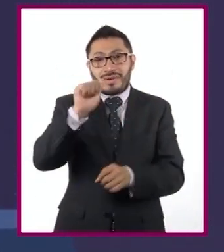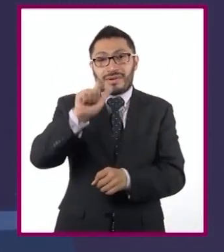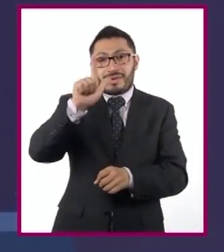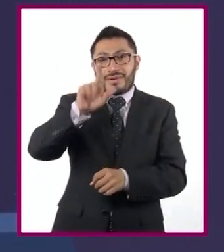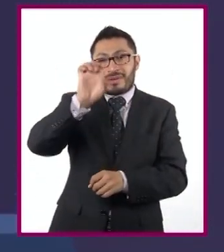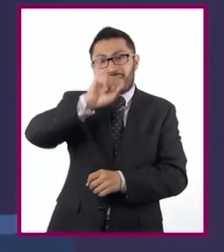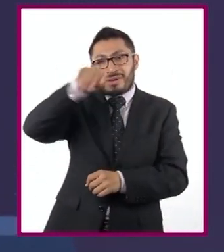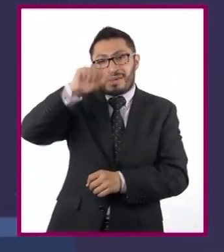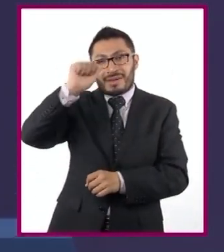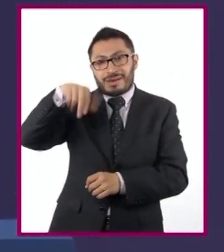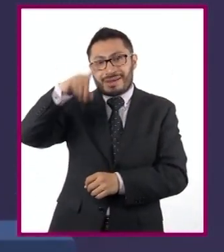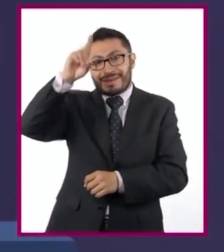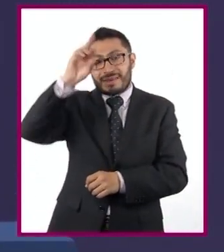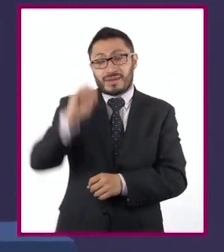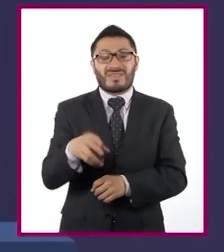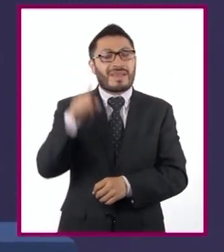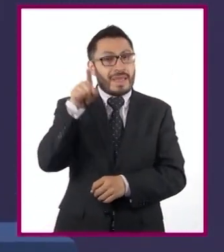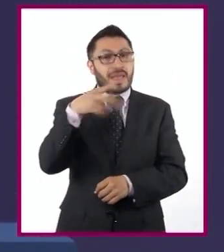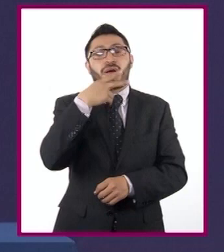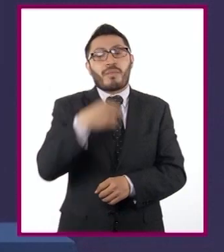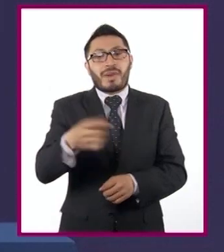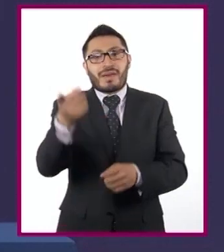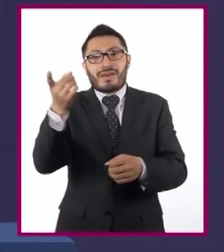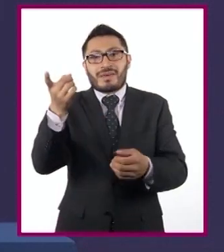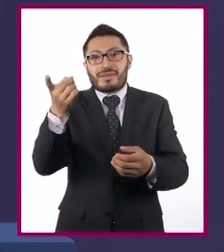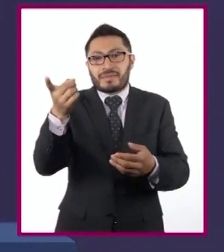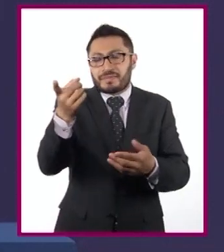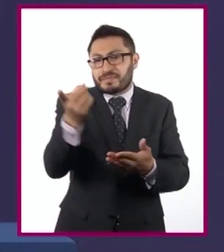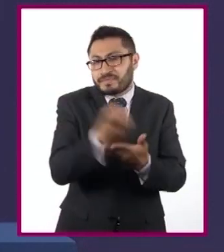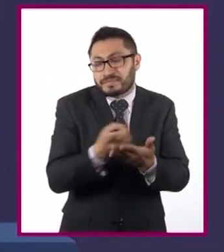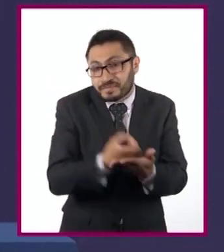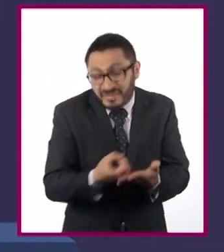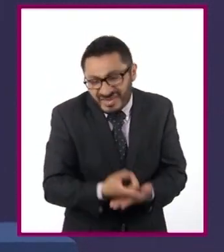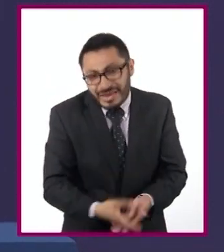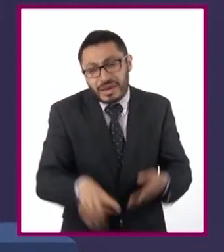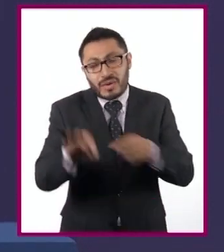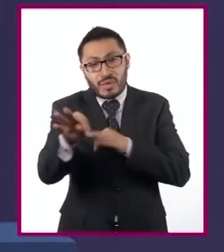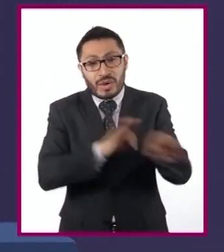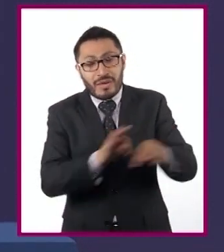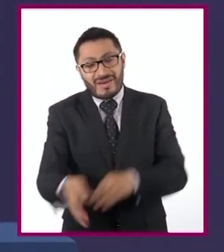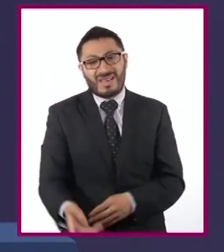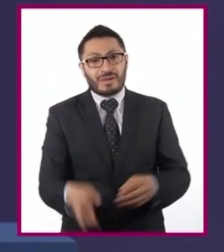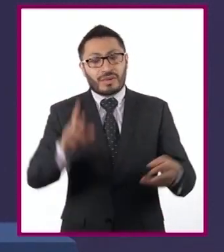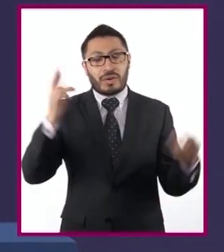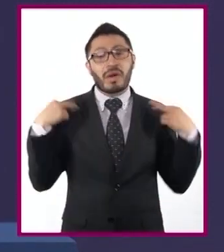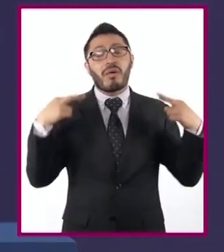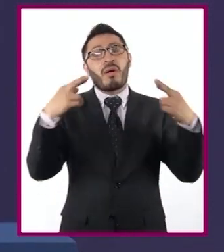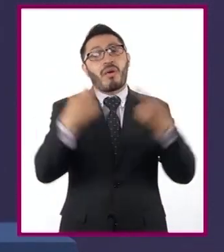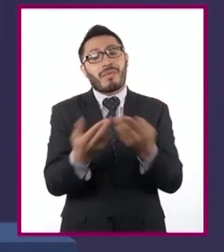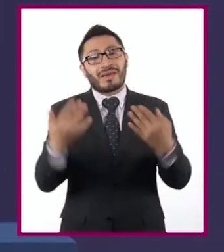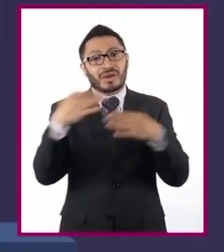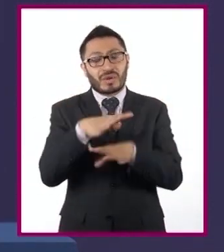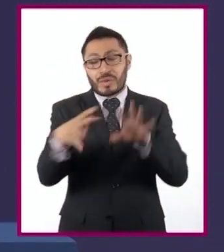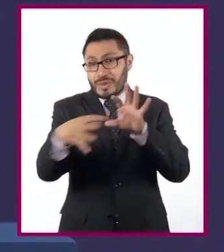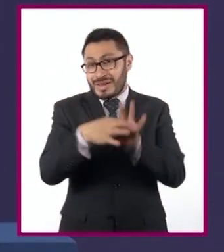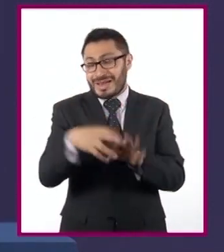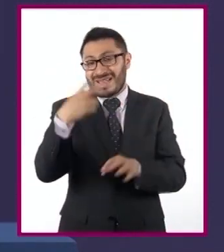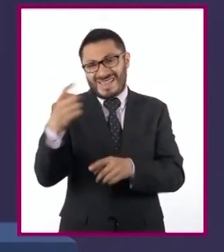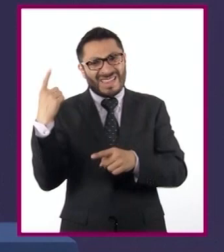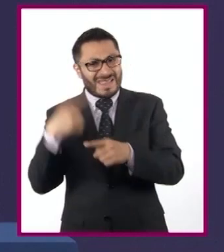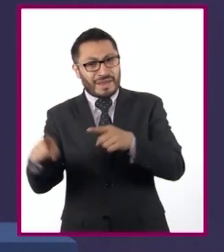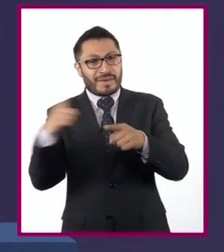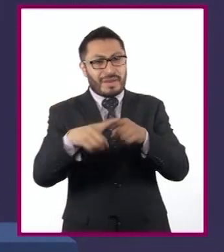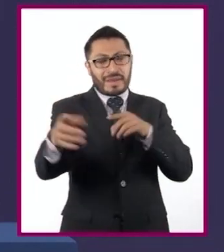Imas. Él es diseñador gráfico, profesor universitario de materias relacionadas con el área y ha trabajado en